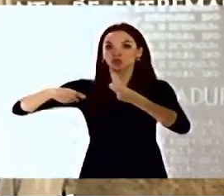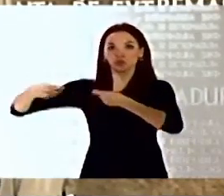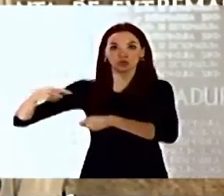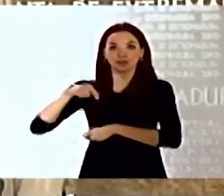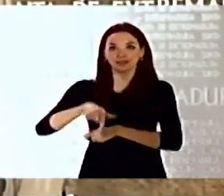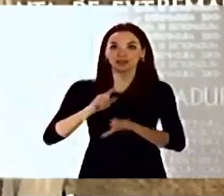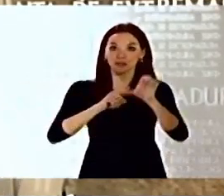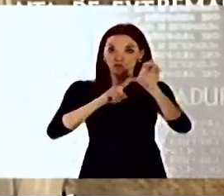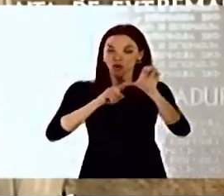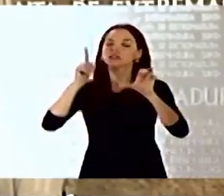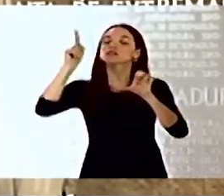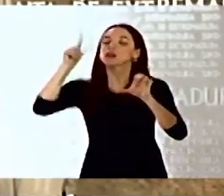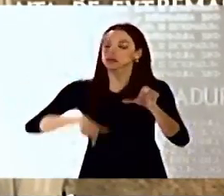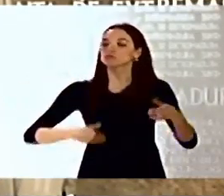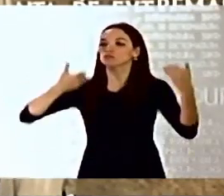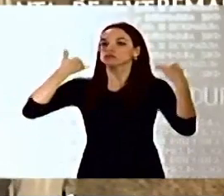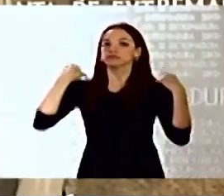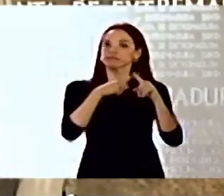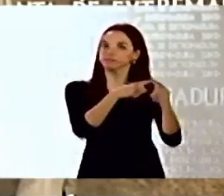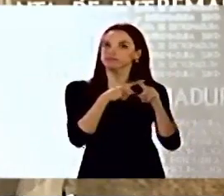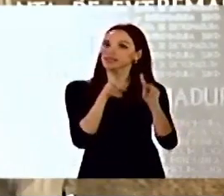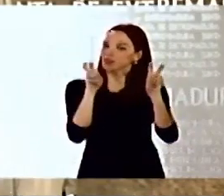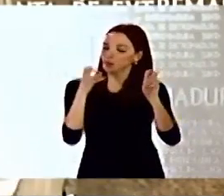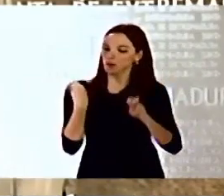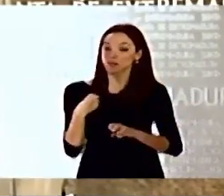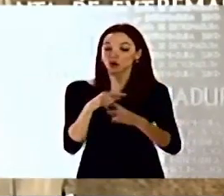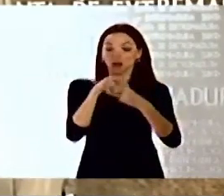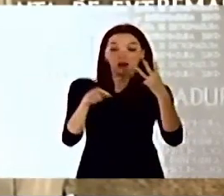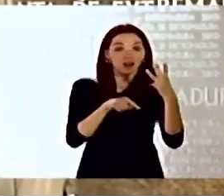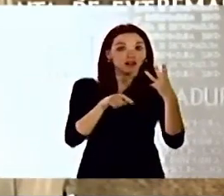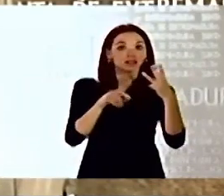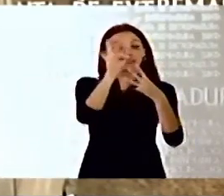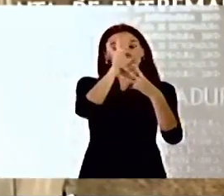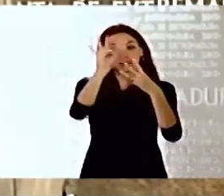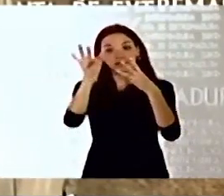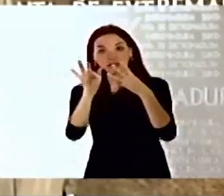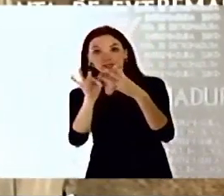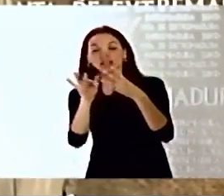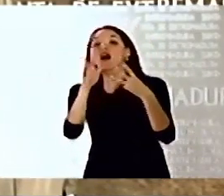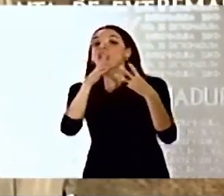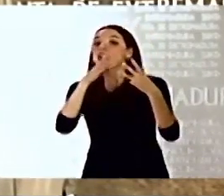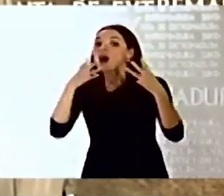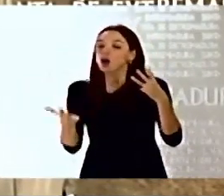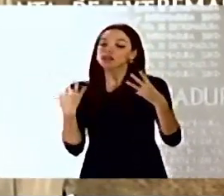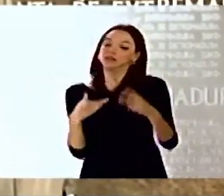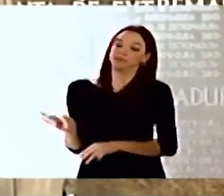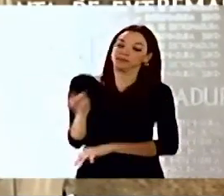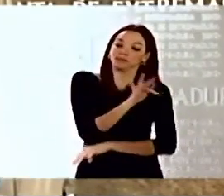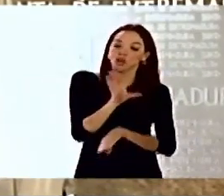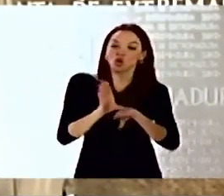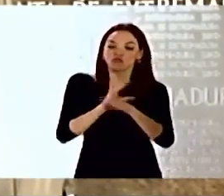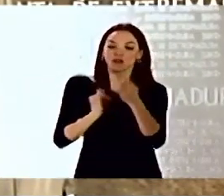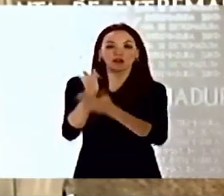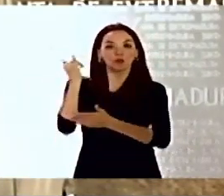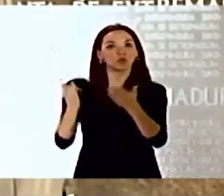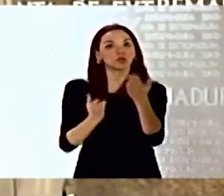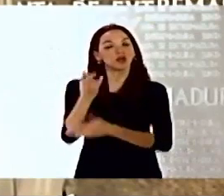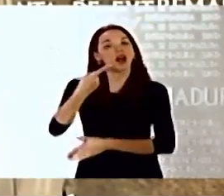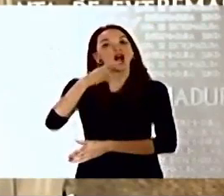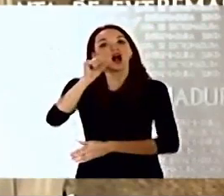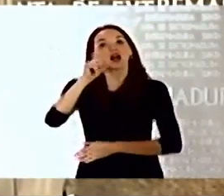una parte en esta cuestión. Con estos tres asuntos paso la palabra, como antes les decía, a la consejera de Agricultura, la consejera